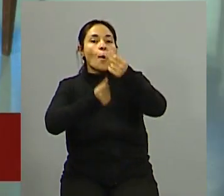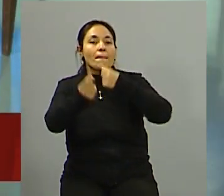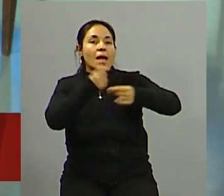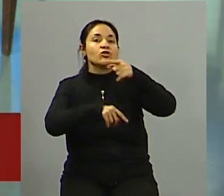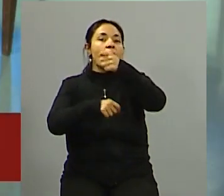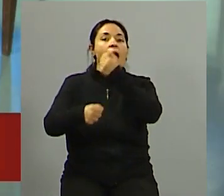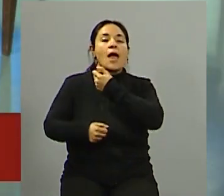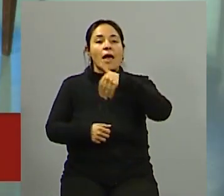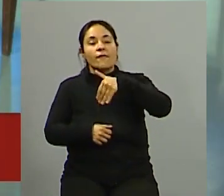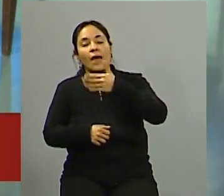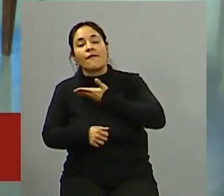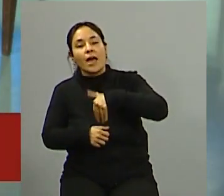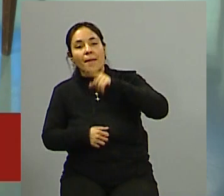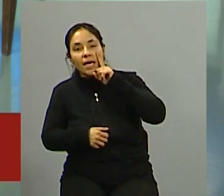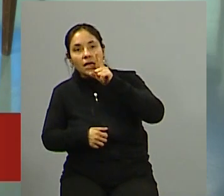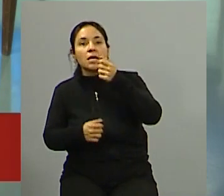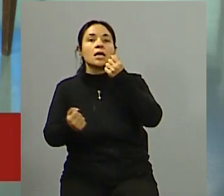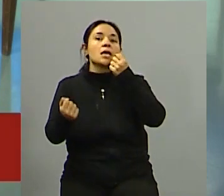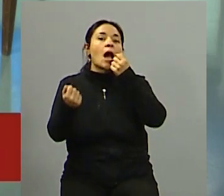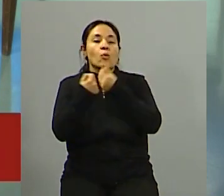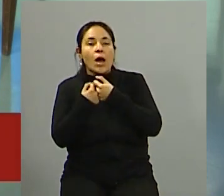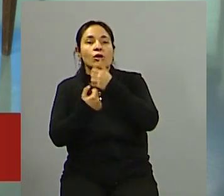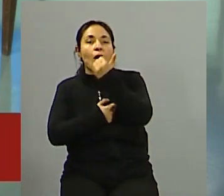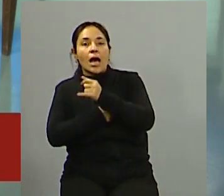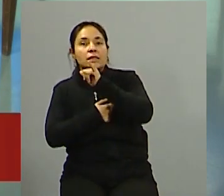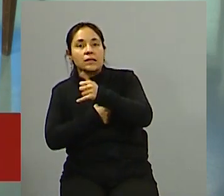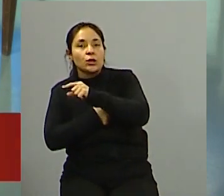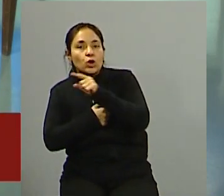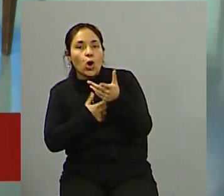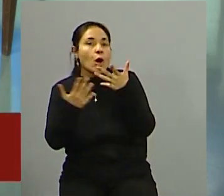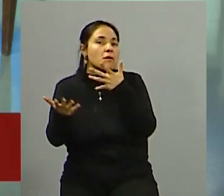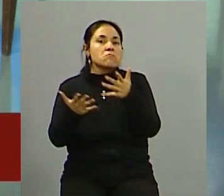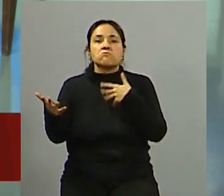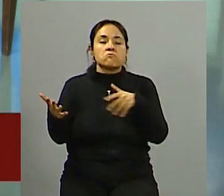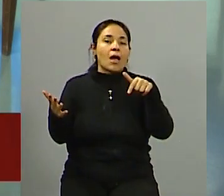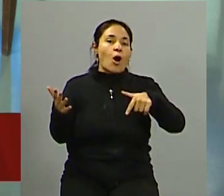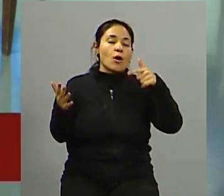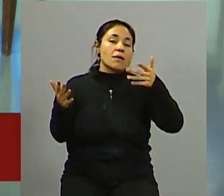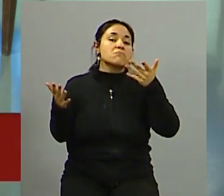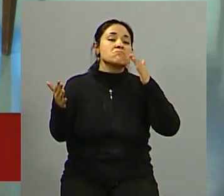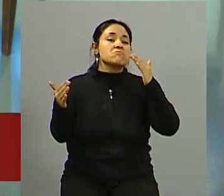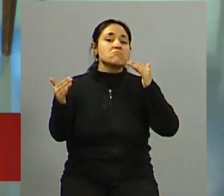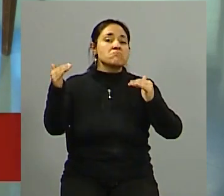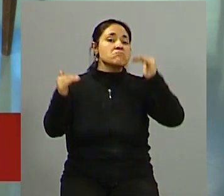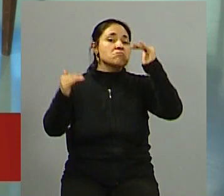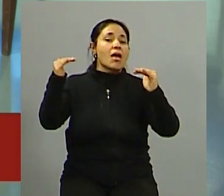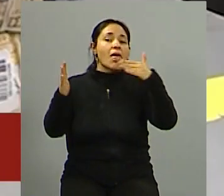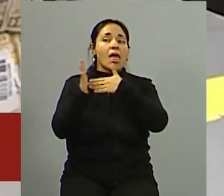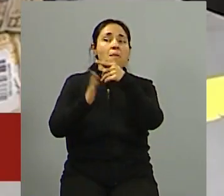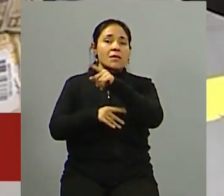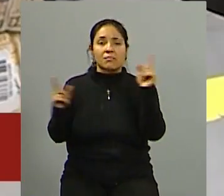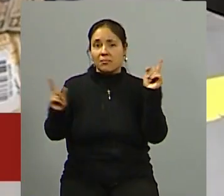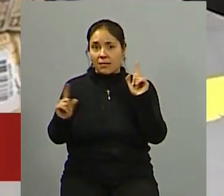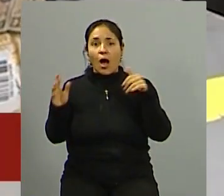hubiese, sería todavía muchísimo peor, o sea, hubiese subido mucho más de lo que subió ahora. Pero el problema que vos tenés es que tenés